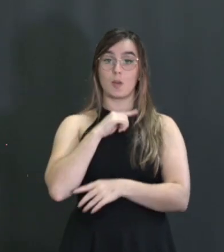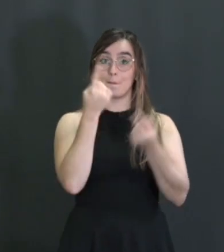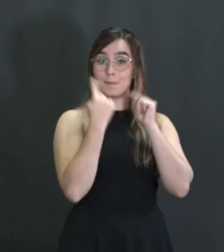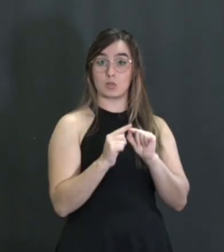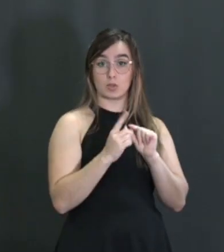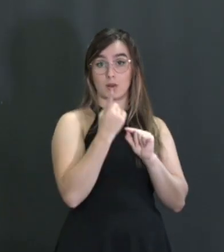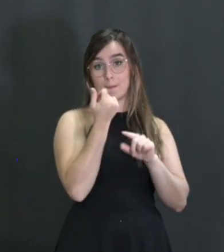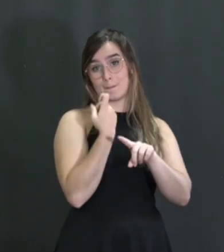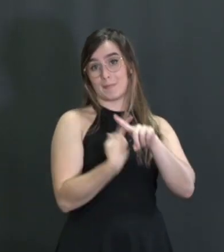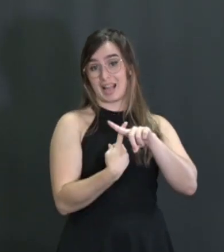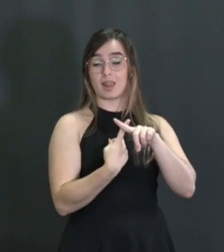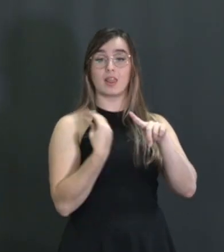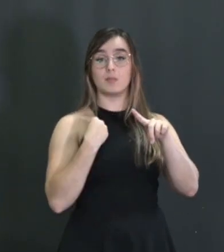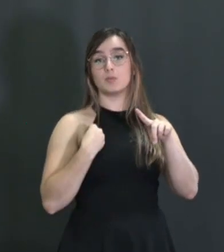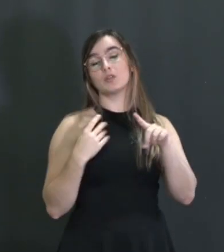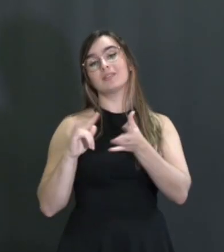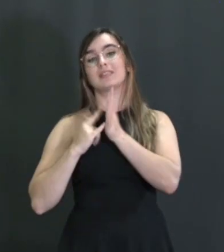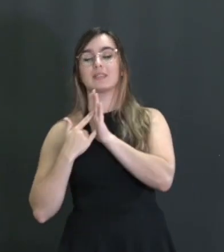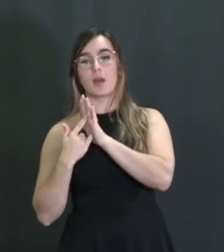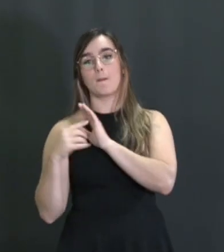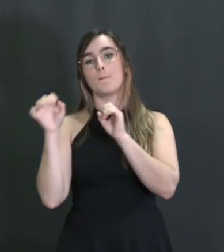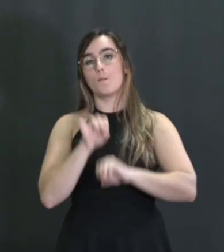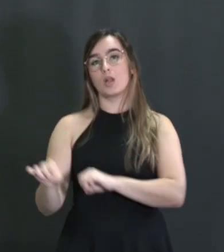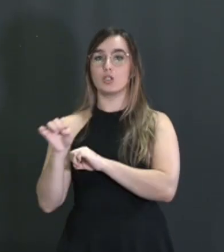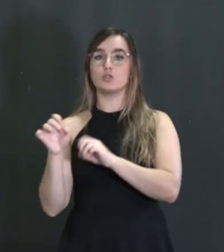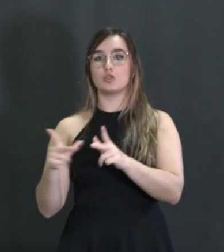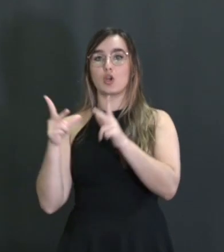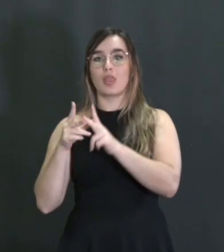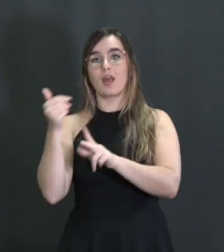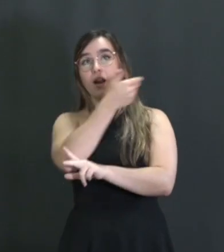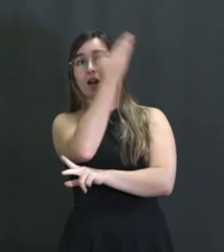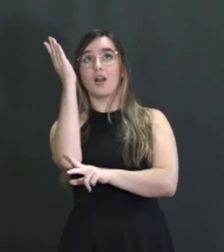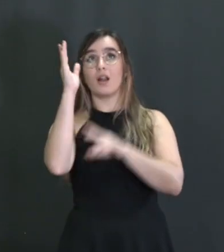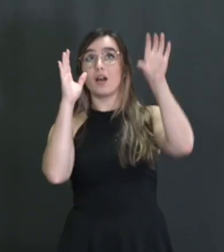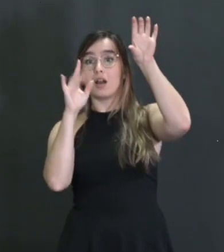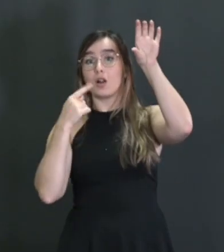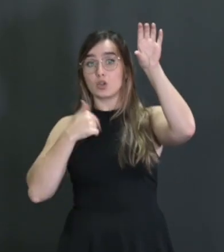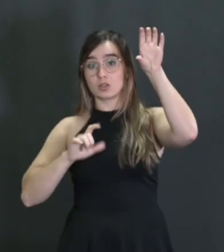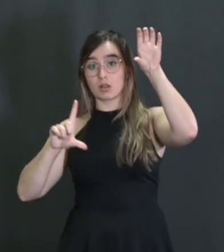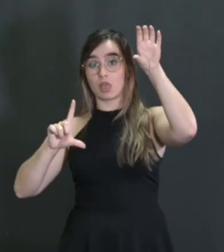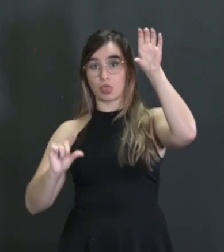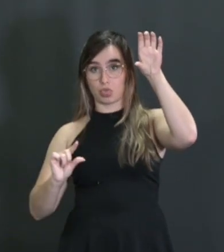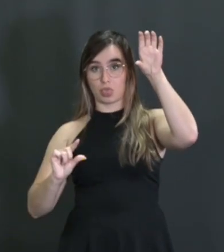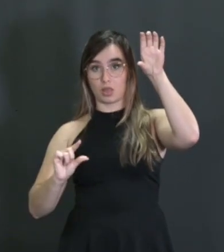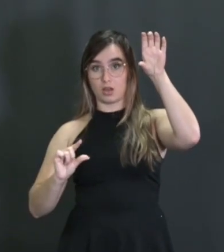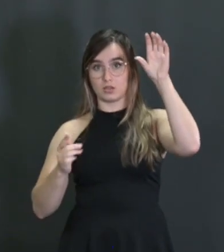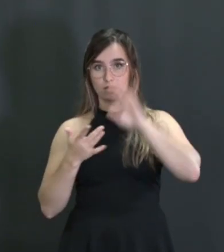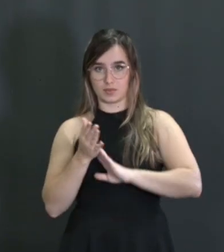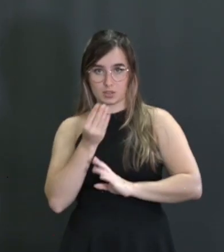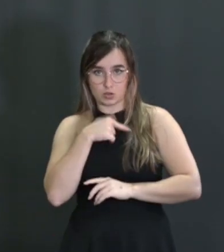sistema de protección social del resto de los países de la media, de los países de la OCDE, pues no vamos bien. Evidentemente